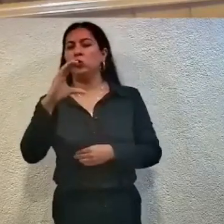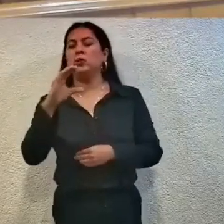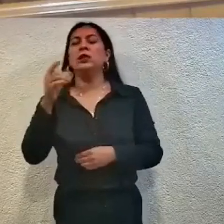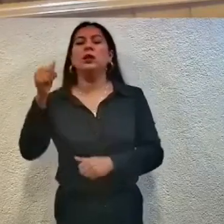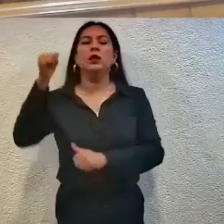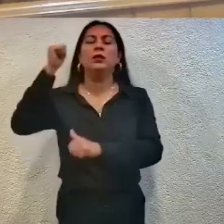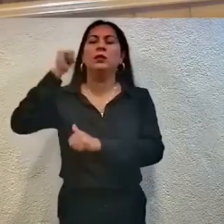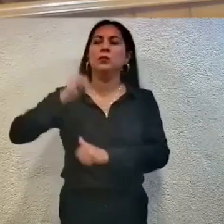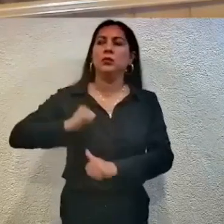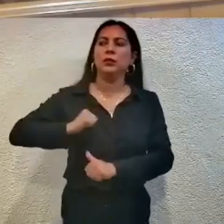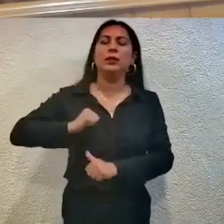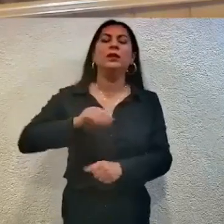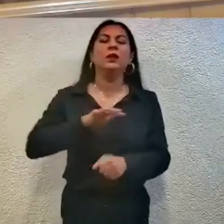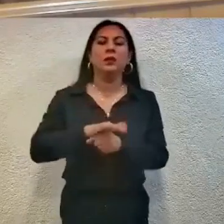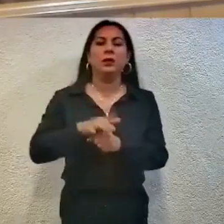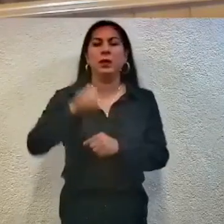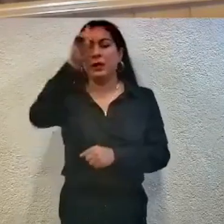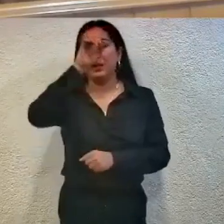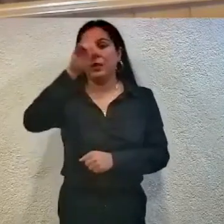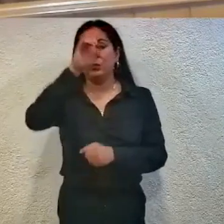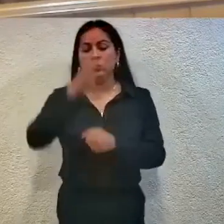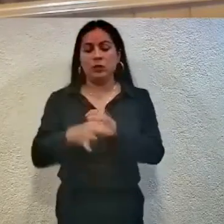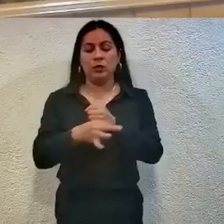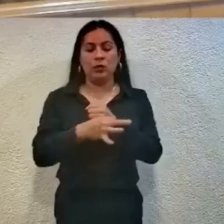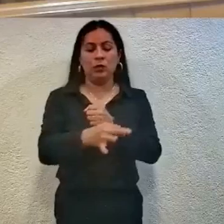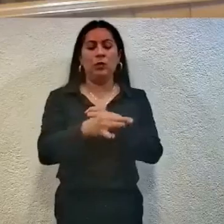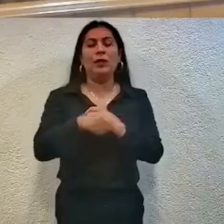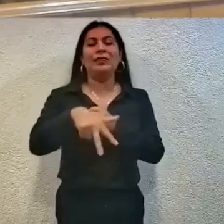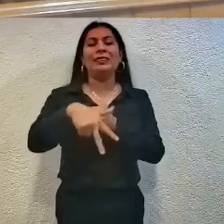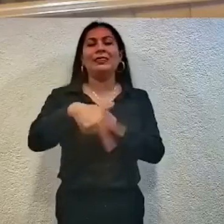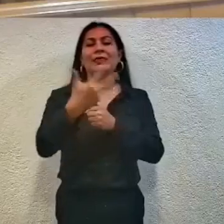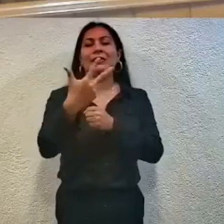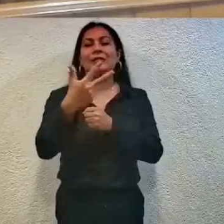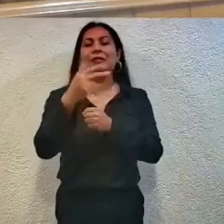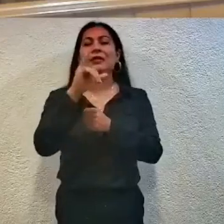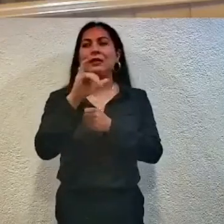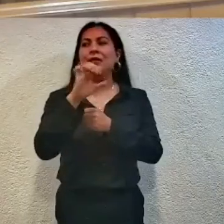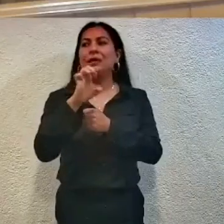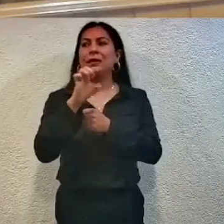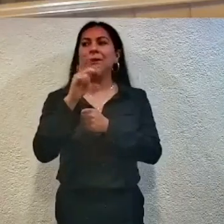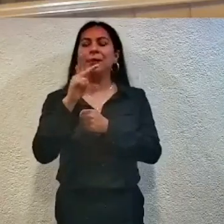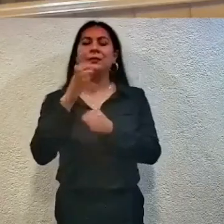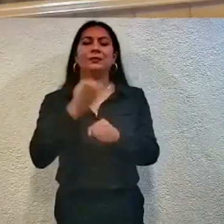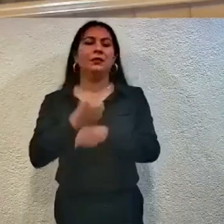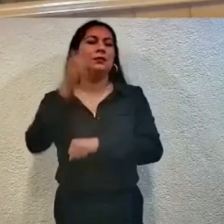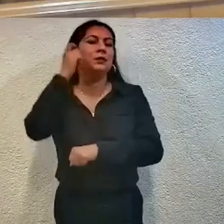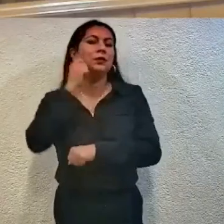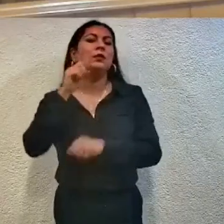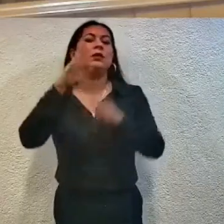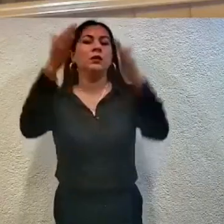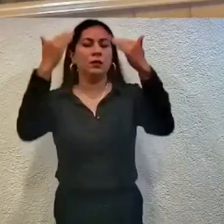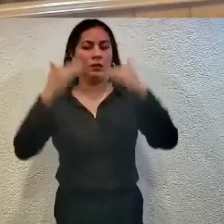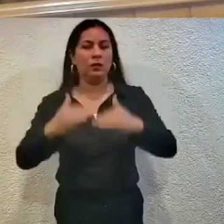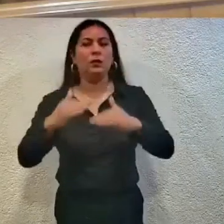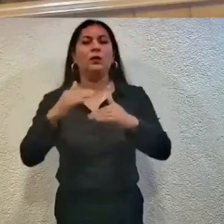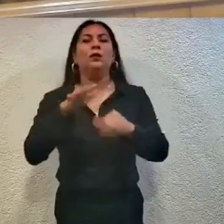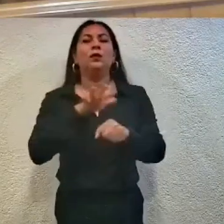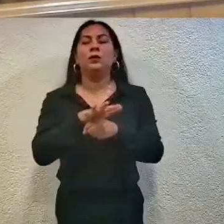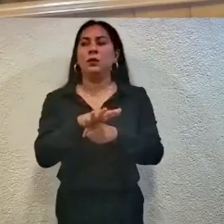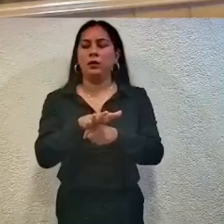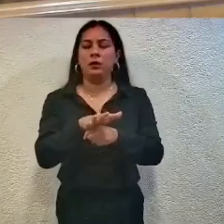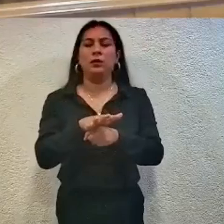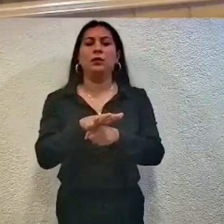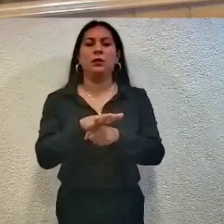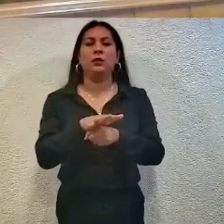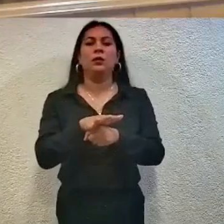autoridad responsable es el Consejo Distrital Electoral 13 del IEPC. El segundo de los asuntos se trata del